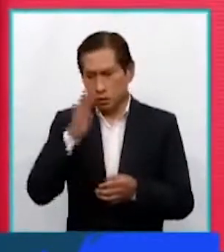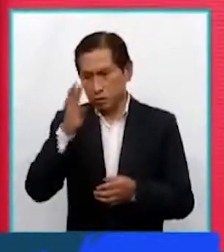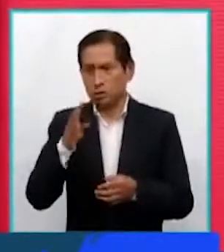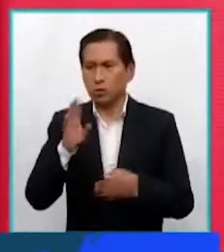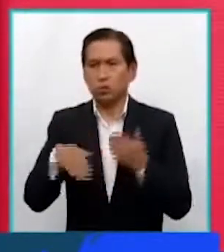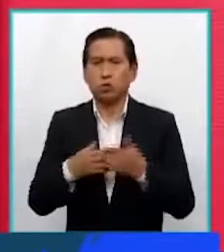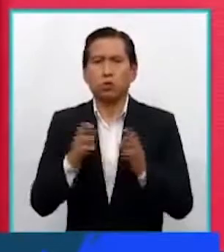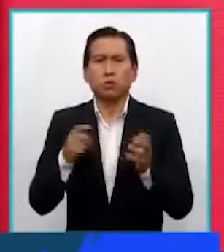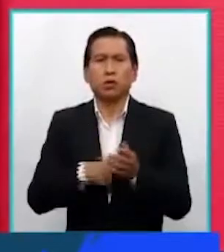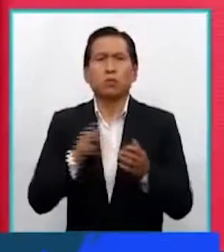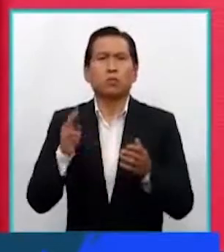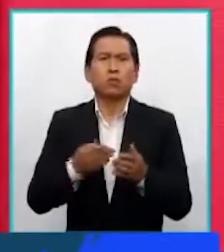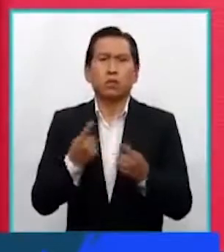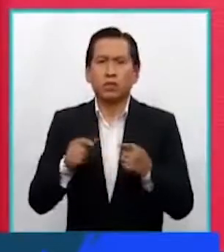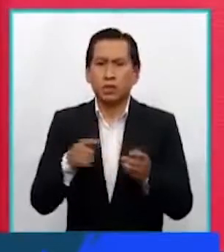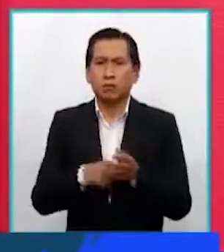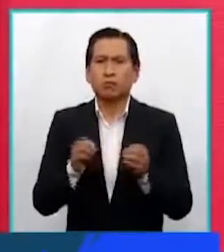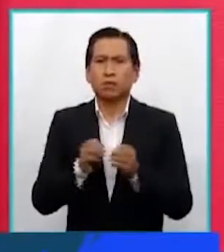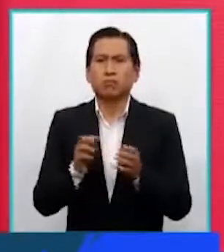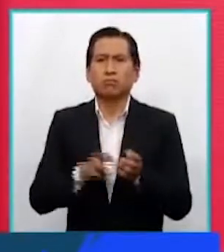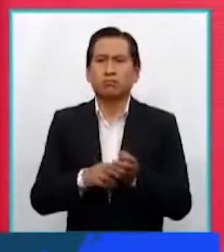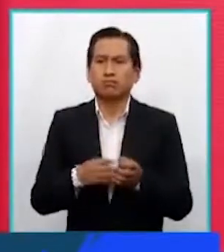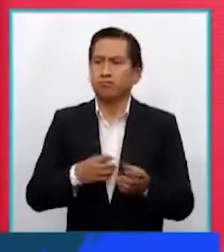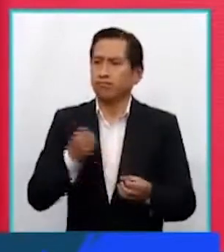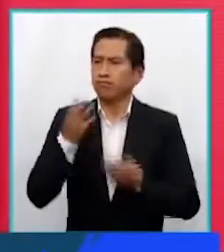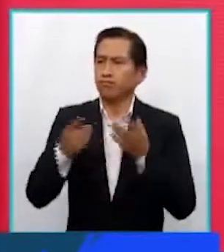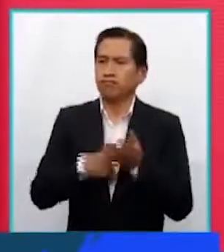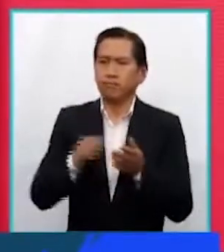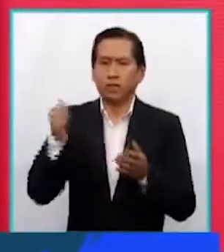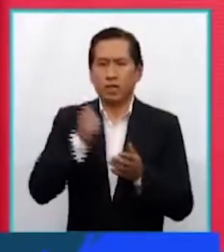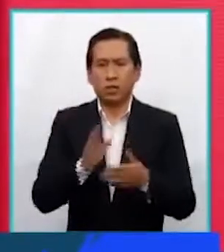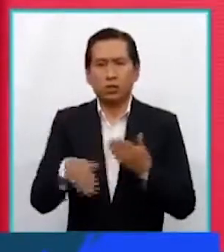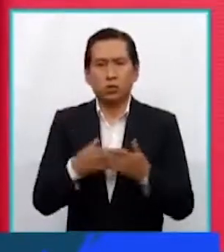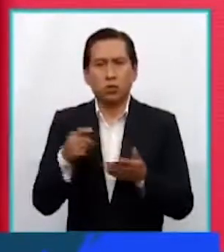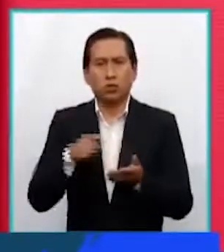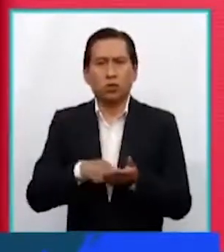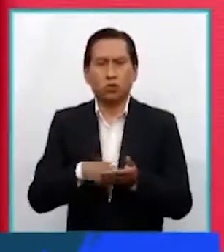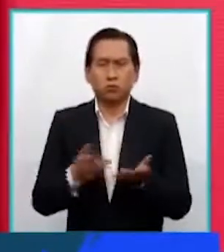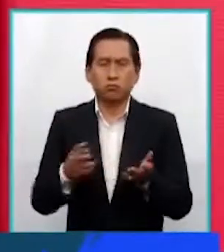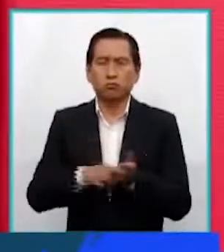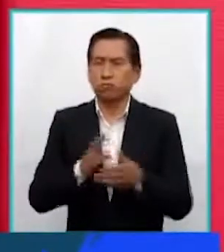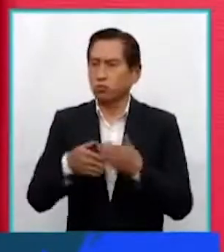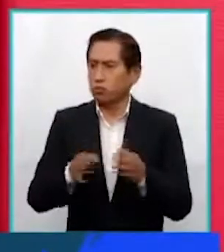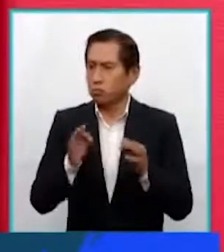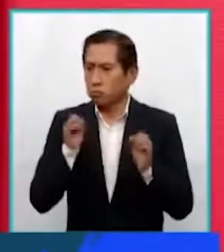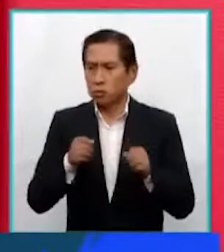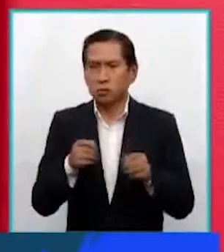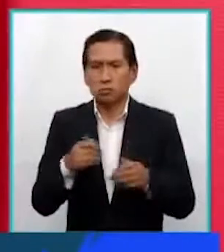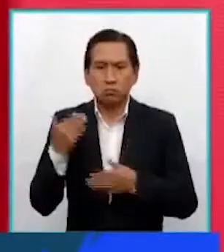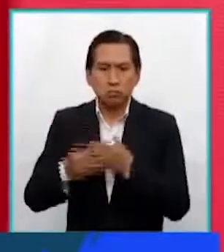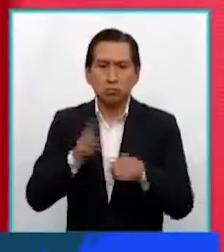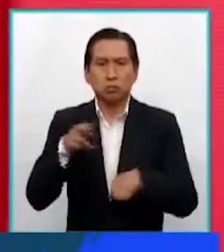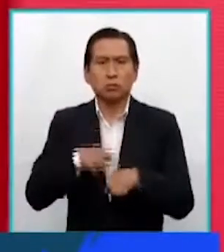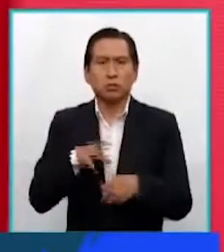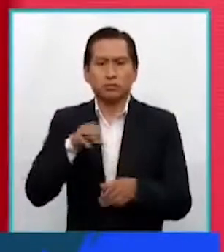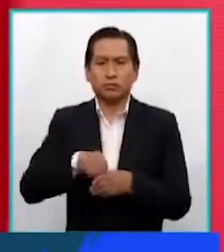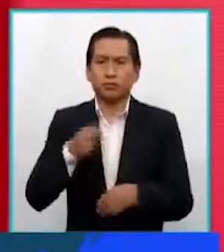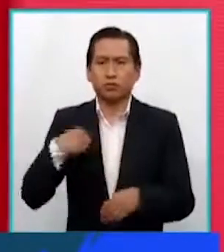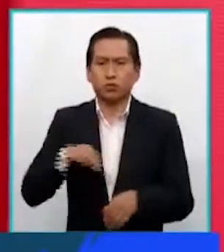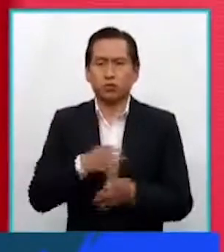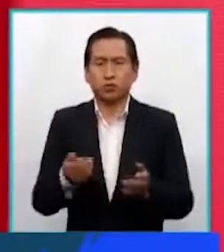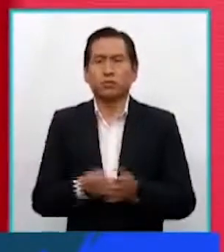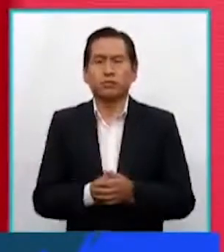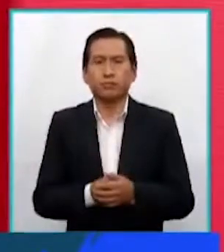música, ¿no? O sea, intentar ser músicos, intentar expresar todo nuestro arte de una manera en que todo pueda fluir dentro de lo que somos